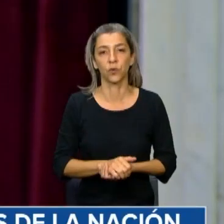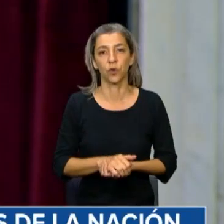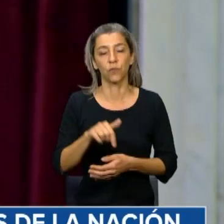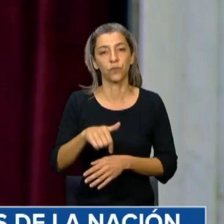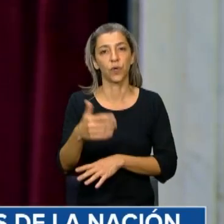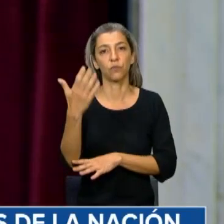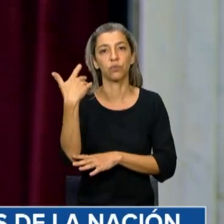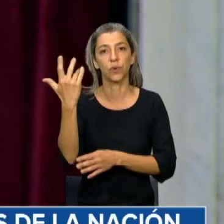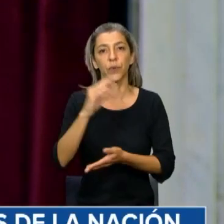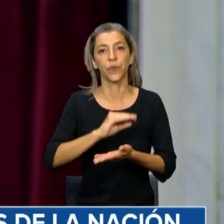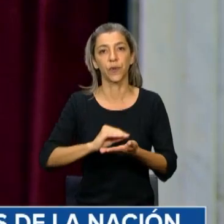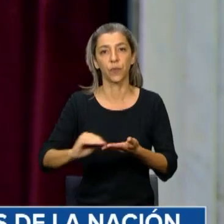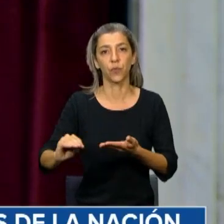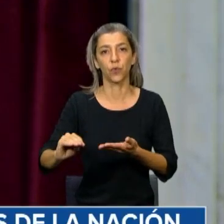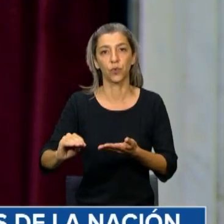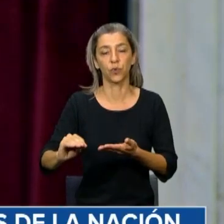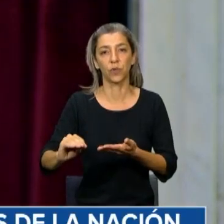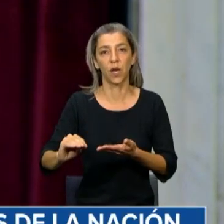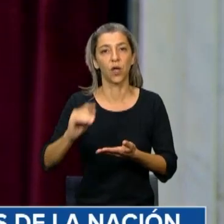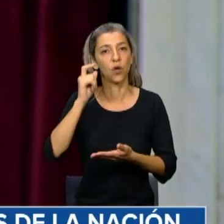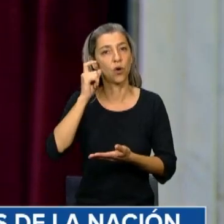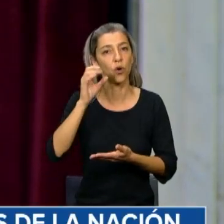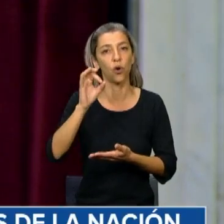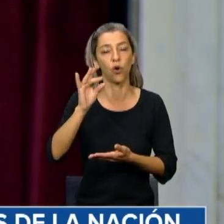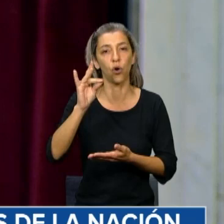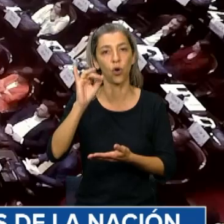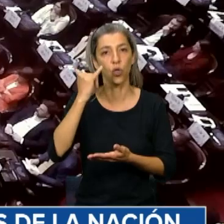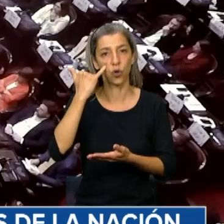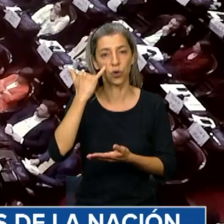Tiene la palabra el diputado Lucas Godoy.